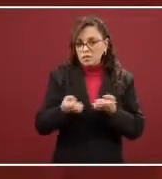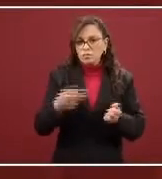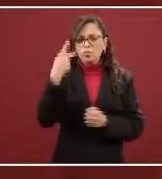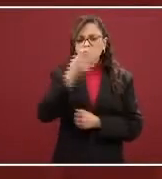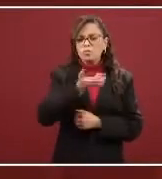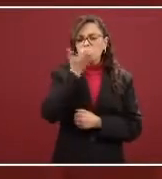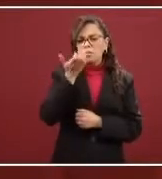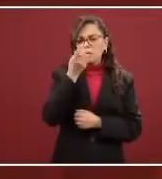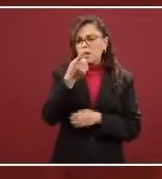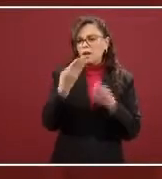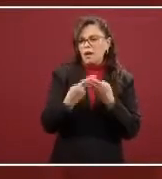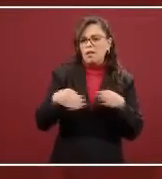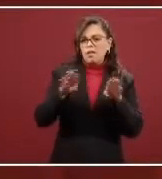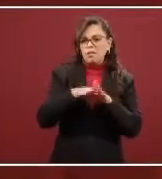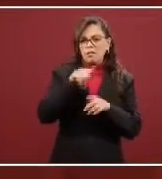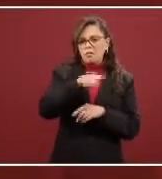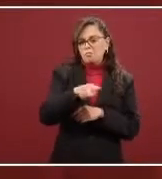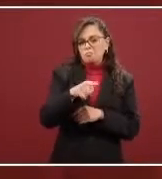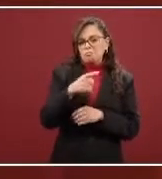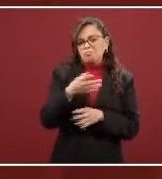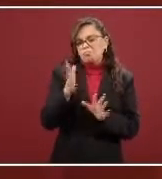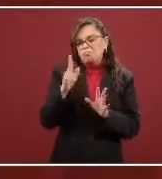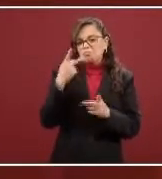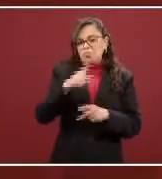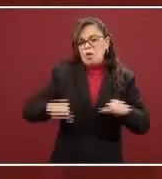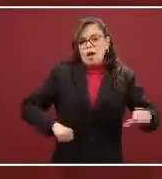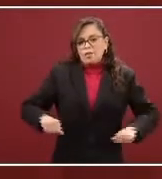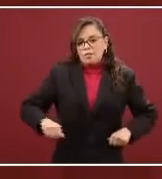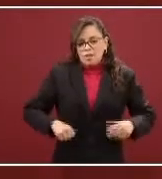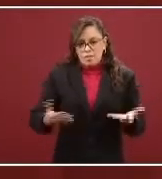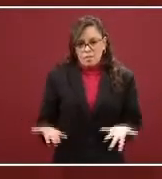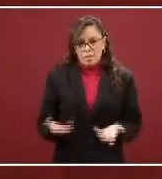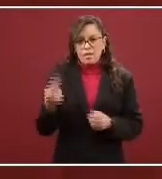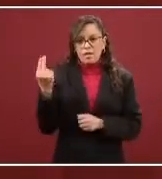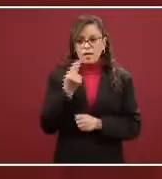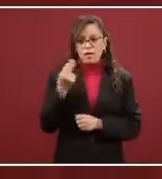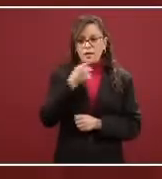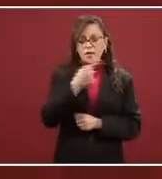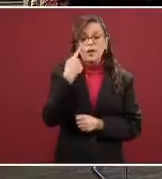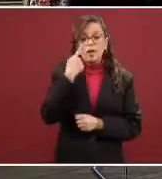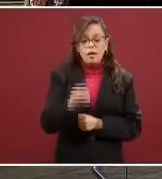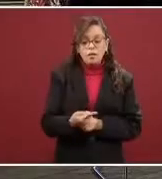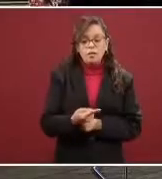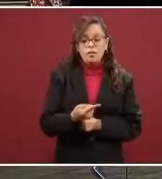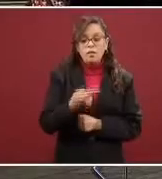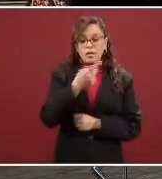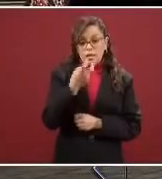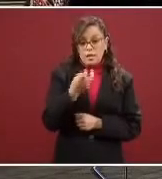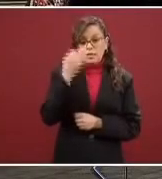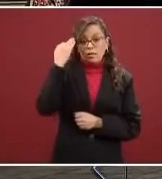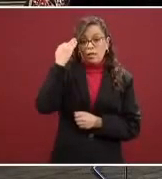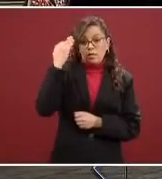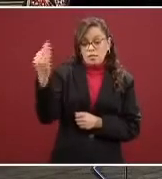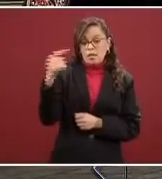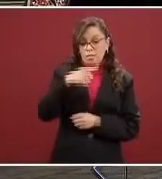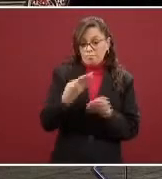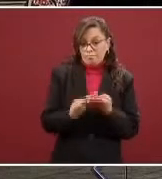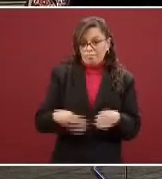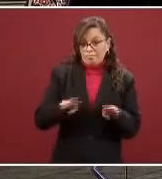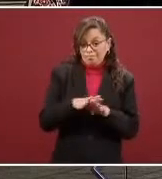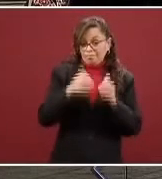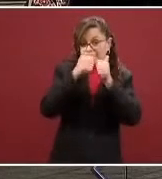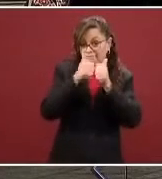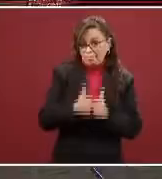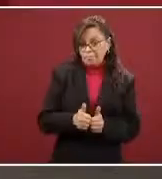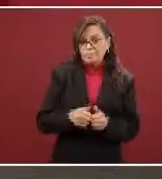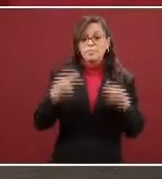la casa, y procurar que en este tiempo de jornada de sano distanciamiento, pues que los adultos